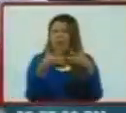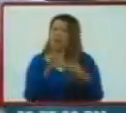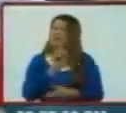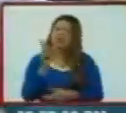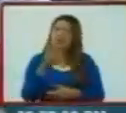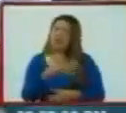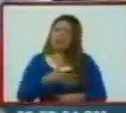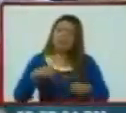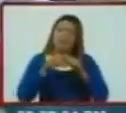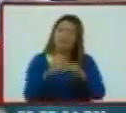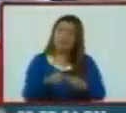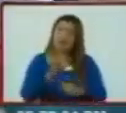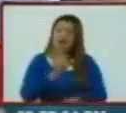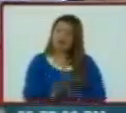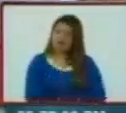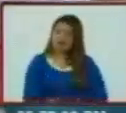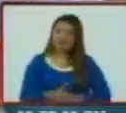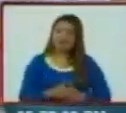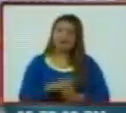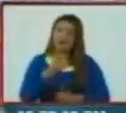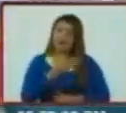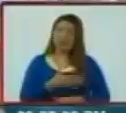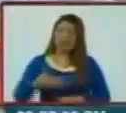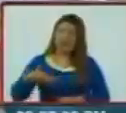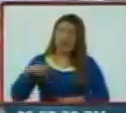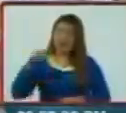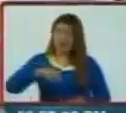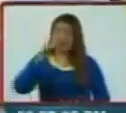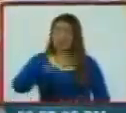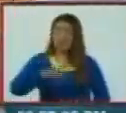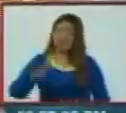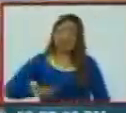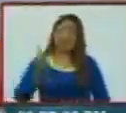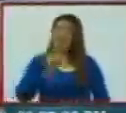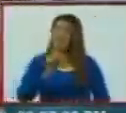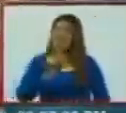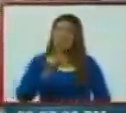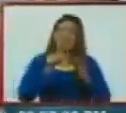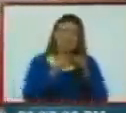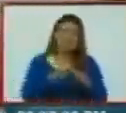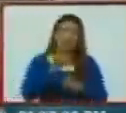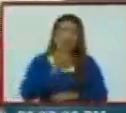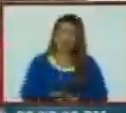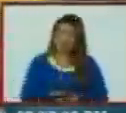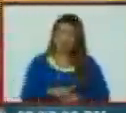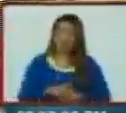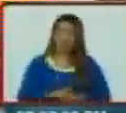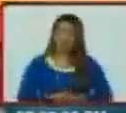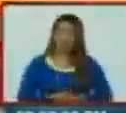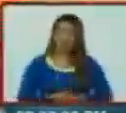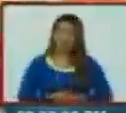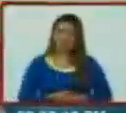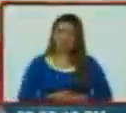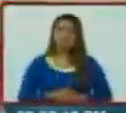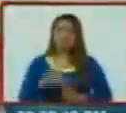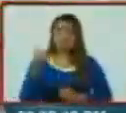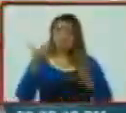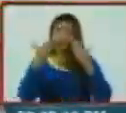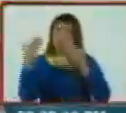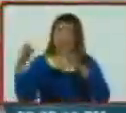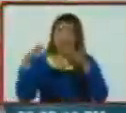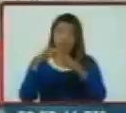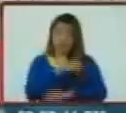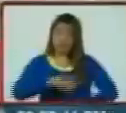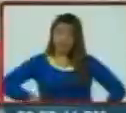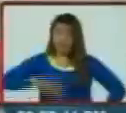caer en esa, en lo que ellos quieren. Este pueblo no les va a hacer juego y no se va a enfrentar a ellos. Para eso está la Guardia Nacional.